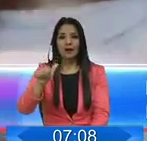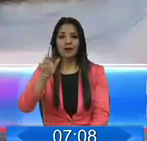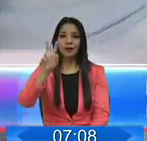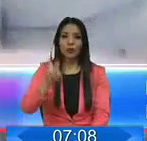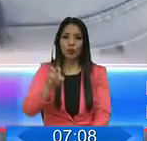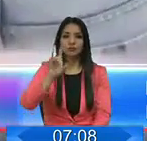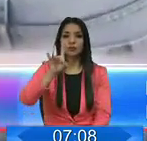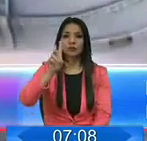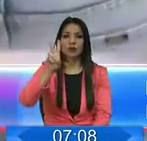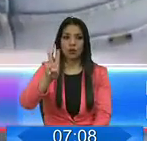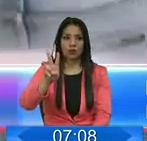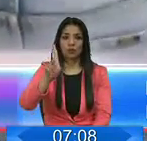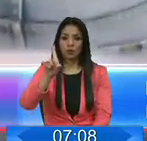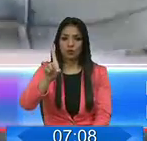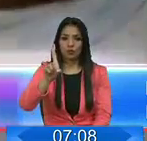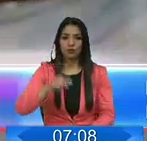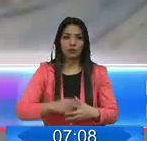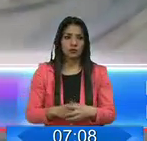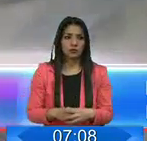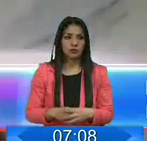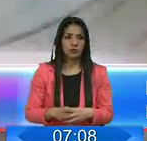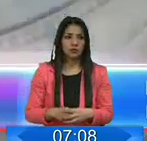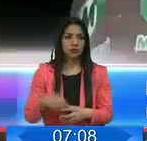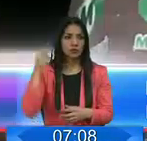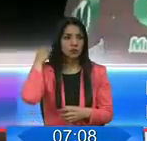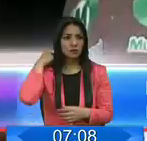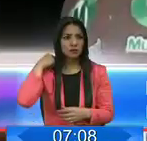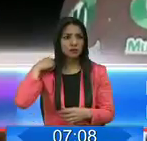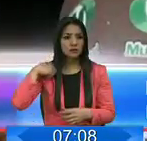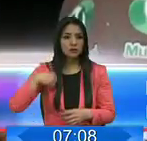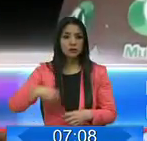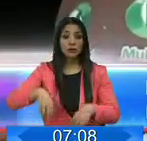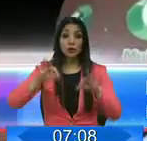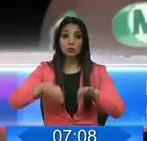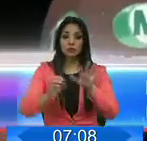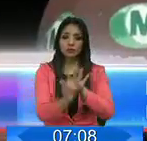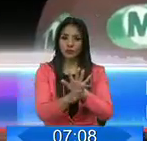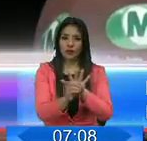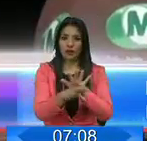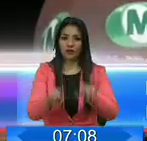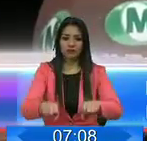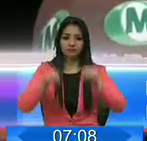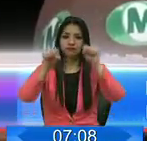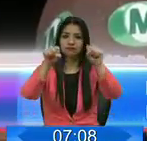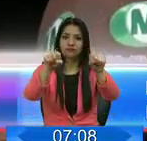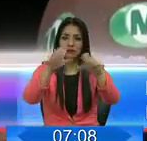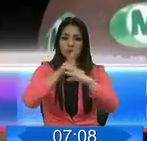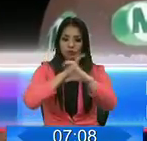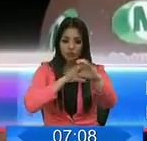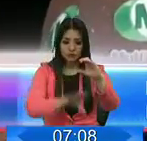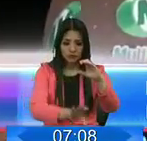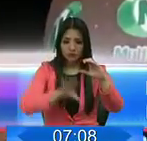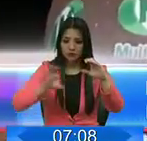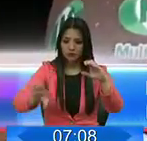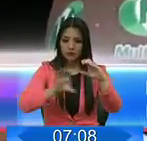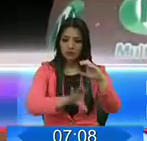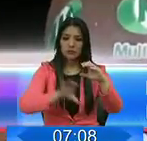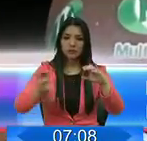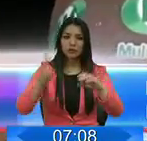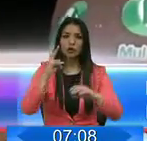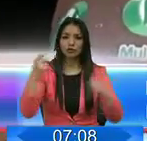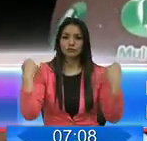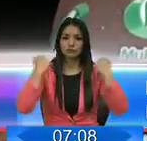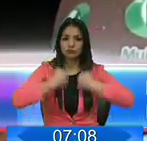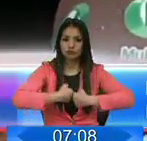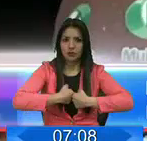LAA 1281, en el cual en las bodegas, en la parte inferior, se encontró dos mochilas, una de